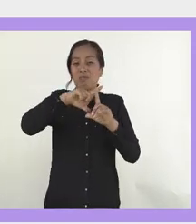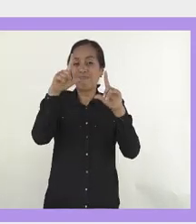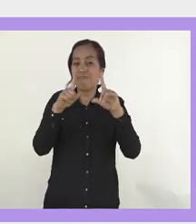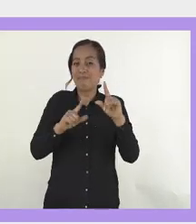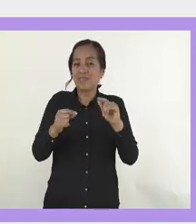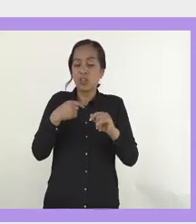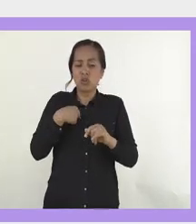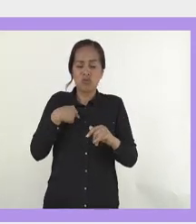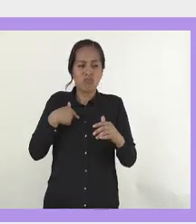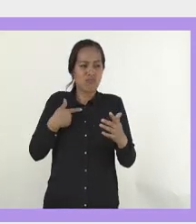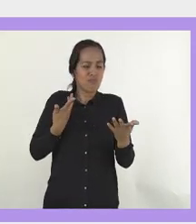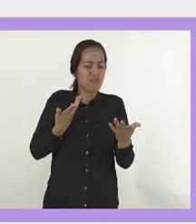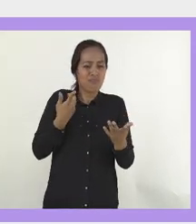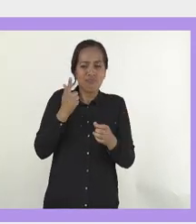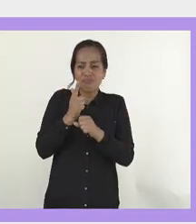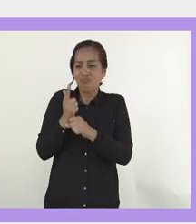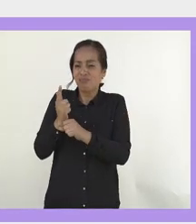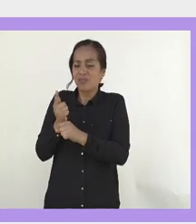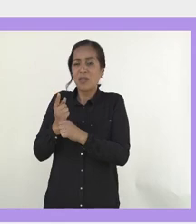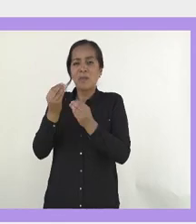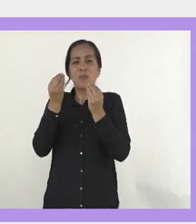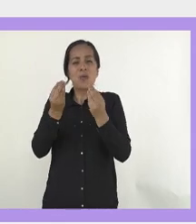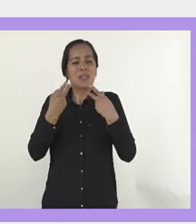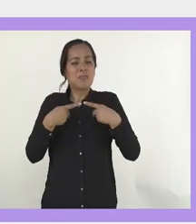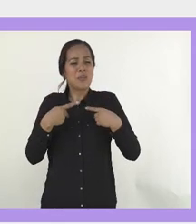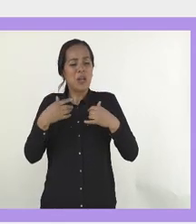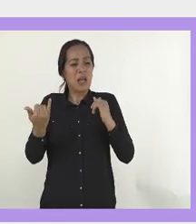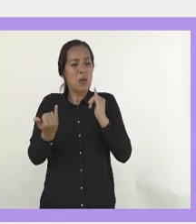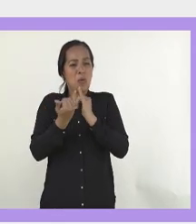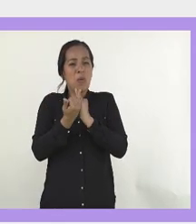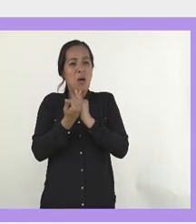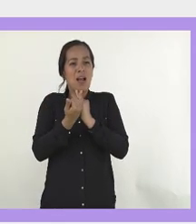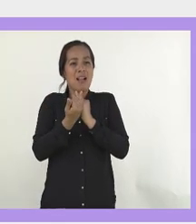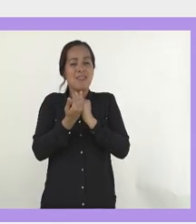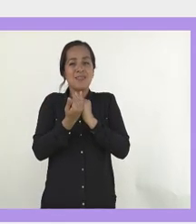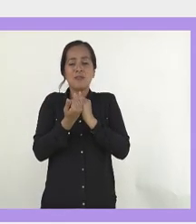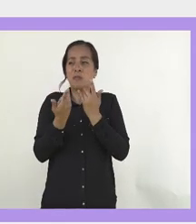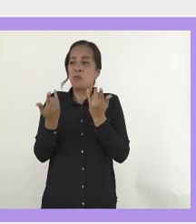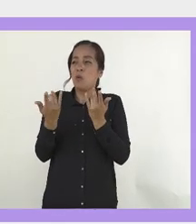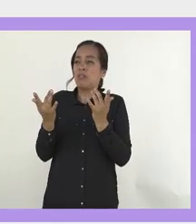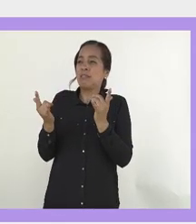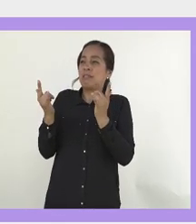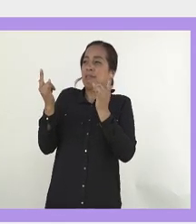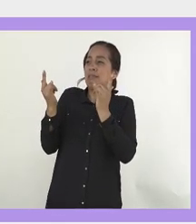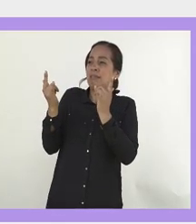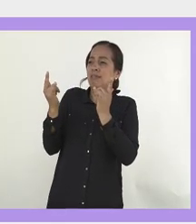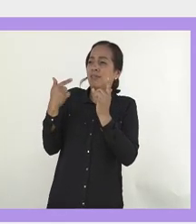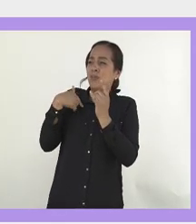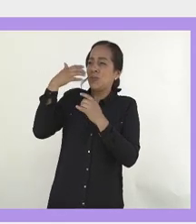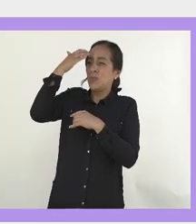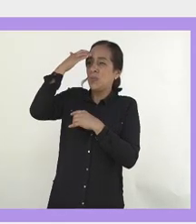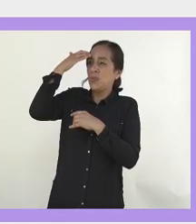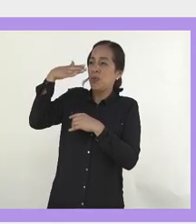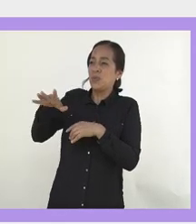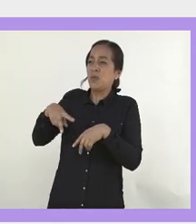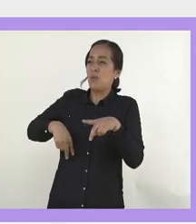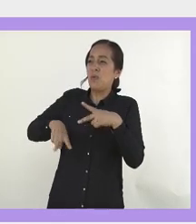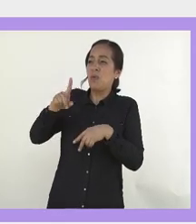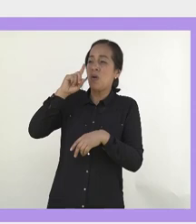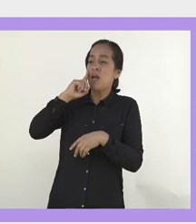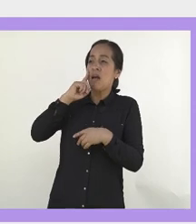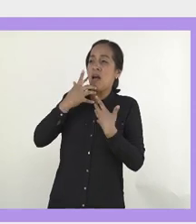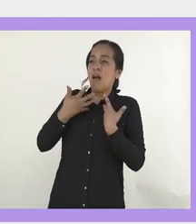me topé que mucha gente al igual que yo que no veníamos de la cancha nos asustaba hablar de fútbol femenino y lo veíamos como